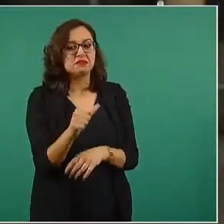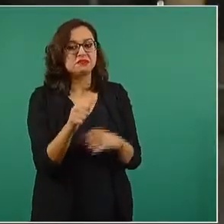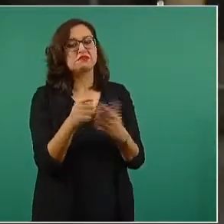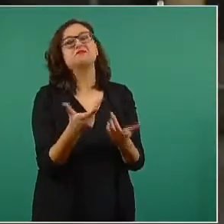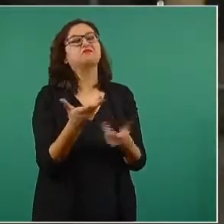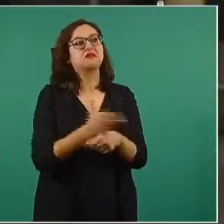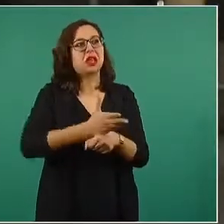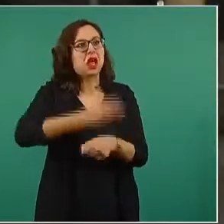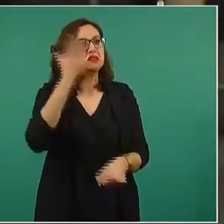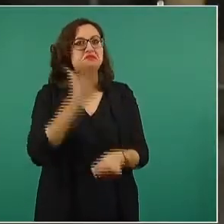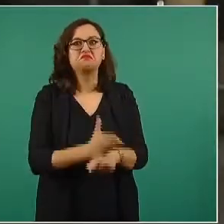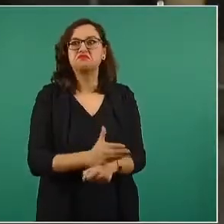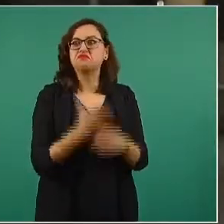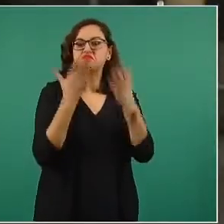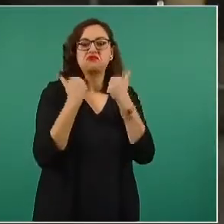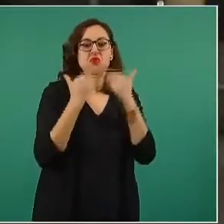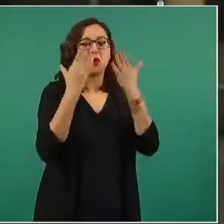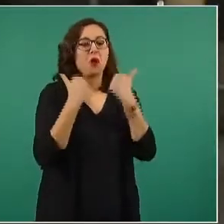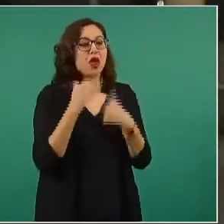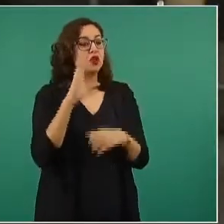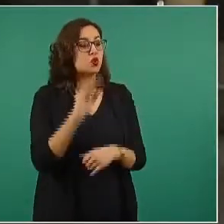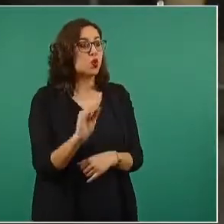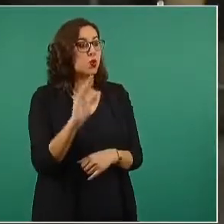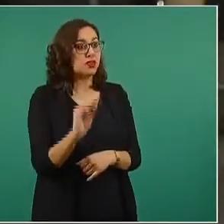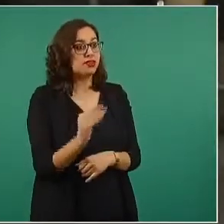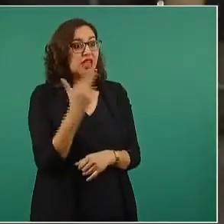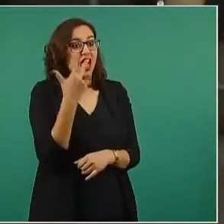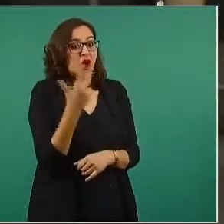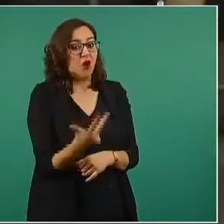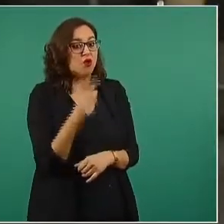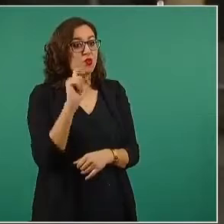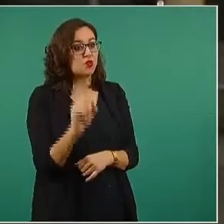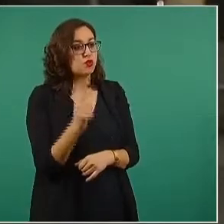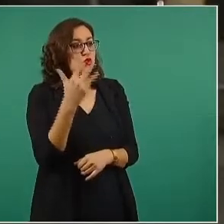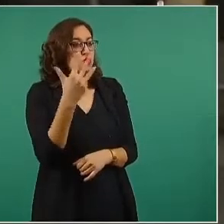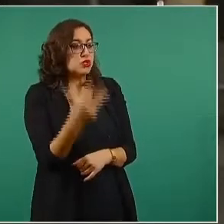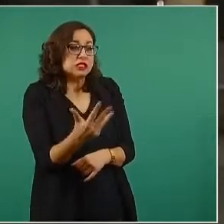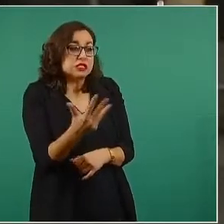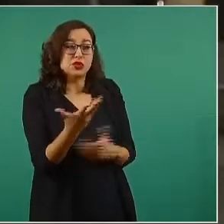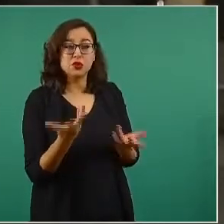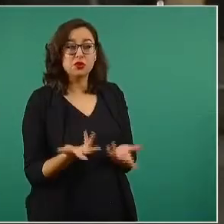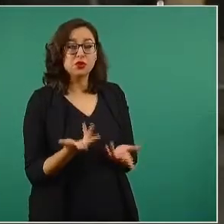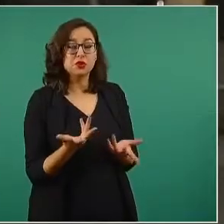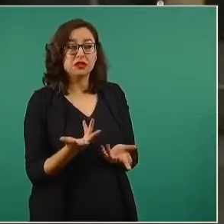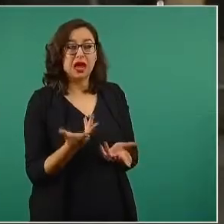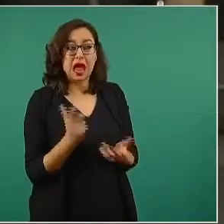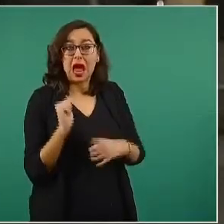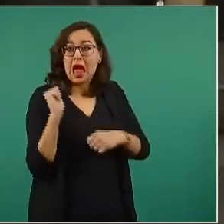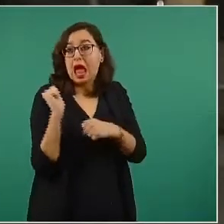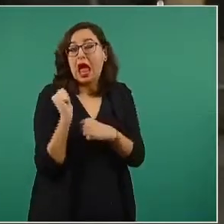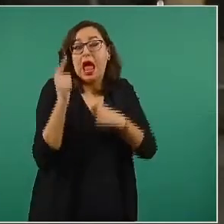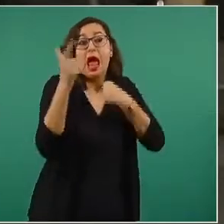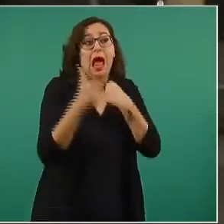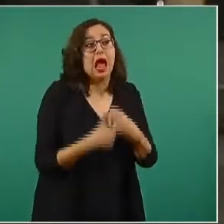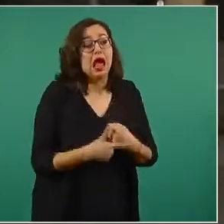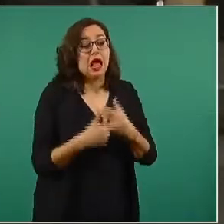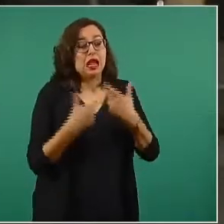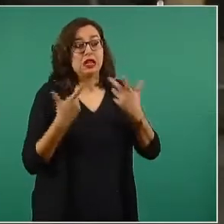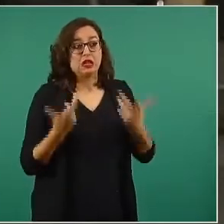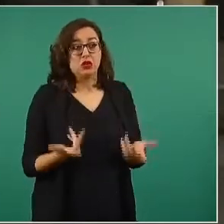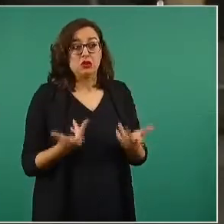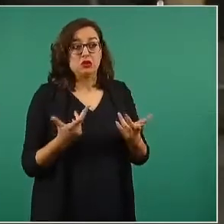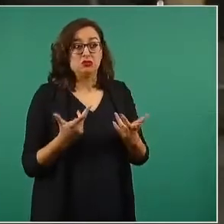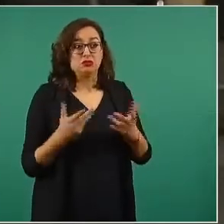en la impunidad, el 98.5%. ¿Por qué no, por lo menos, presidente, tener una reunión, un